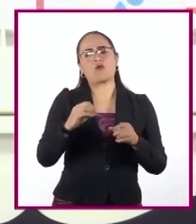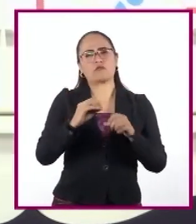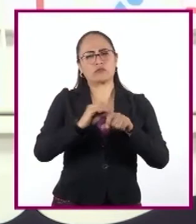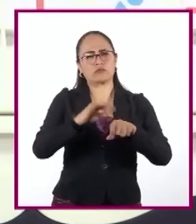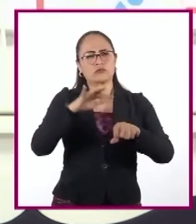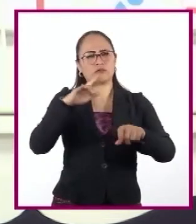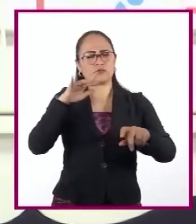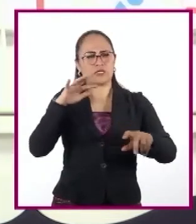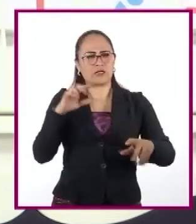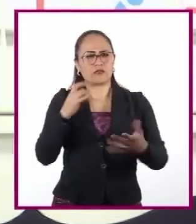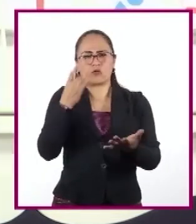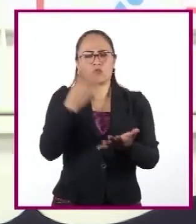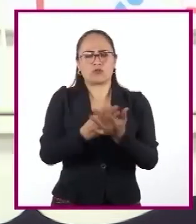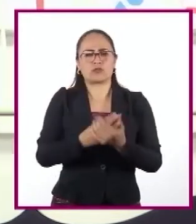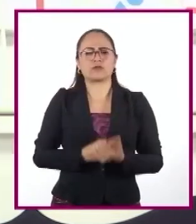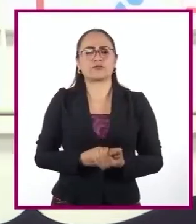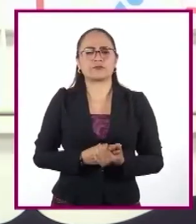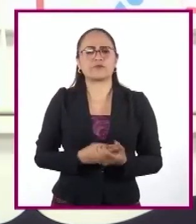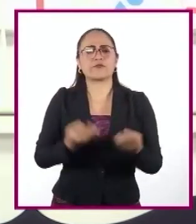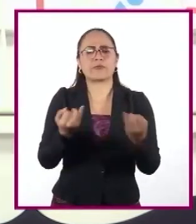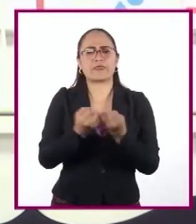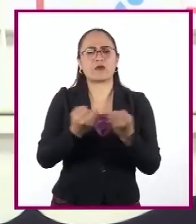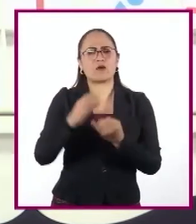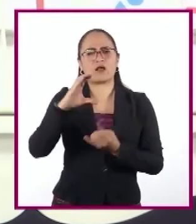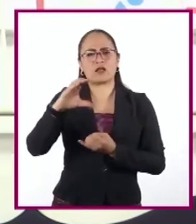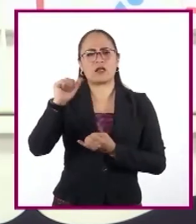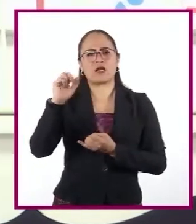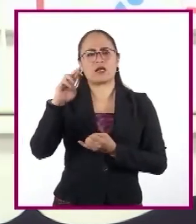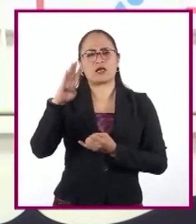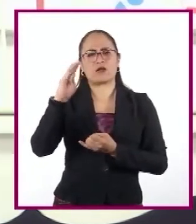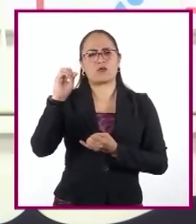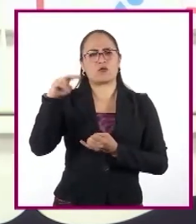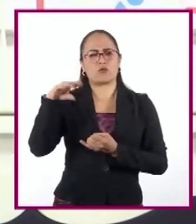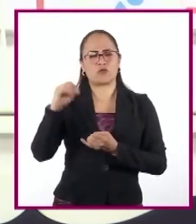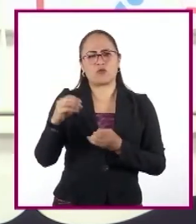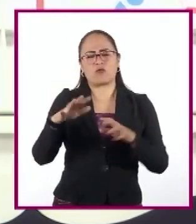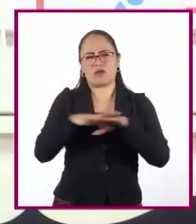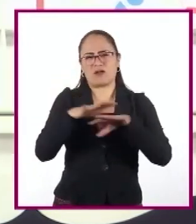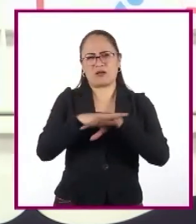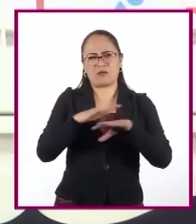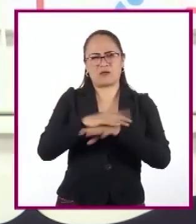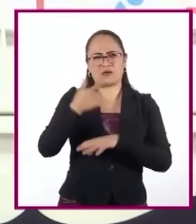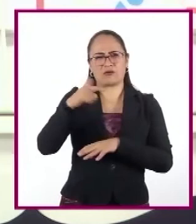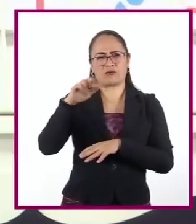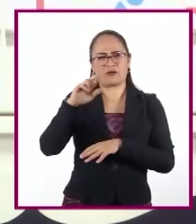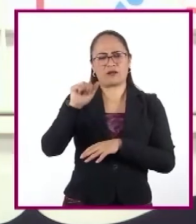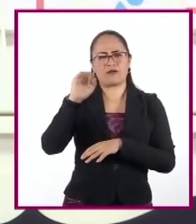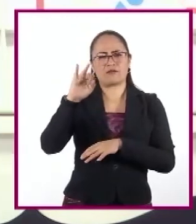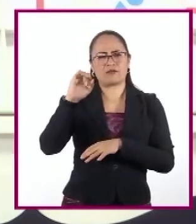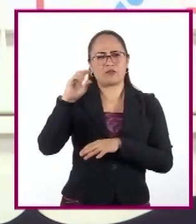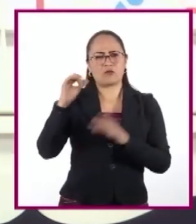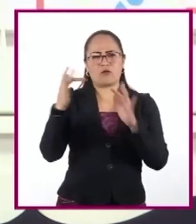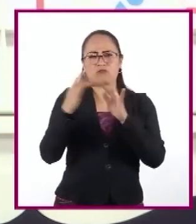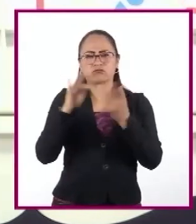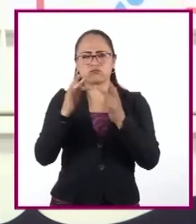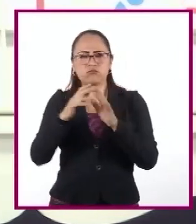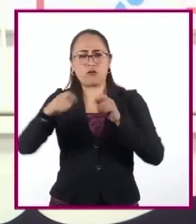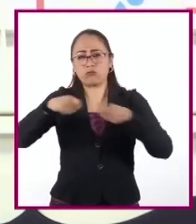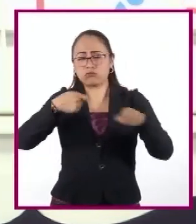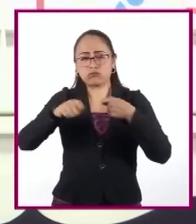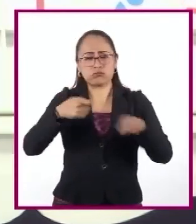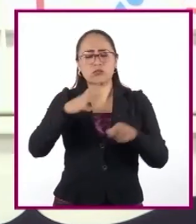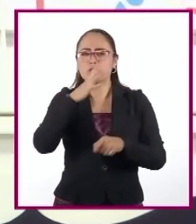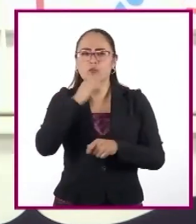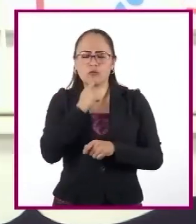calor y la corriente eléctrica, excepto el carbono en forma de grafito. No son dúctiles ni maleables. En general, tienen